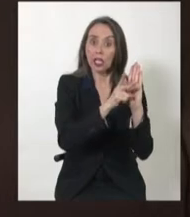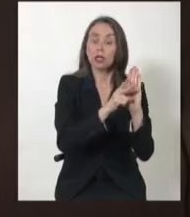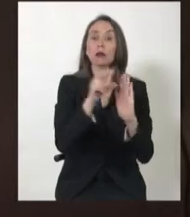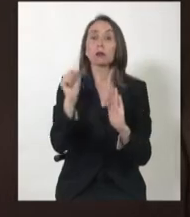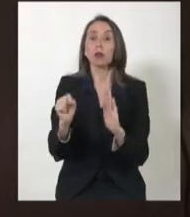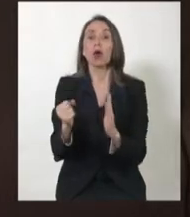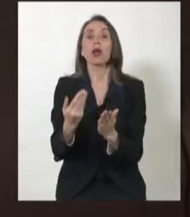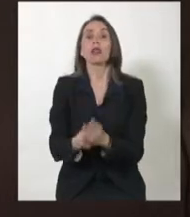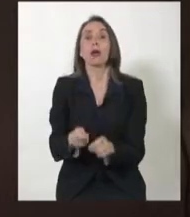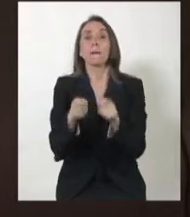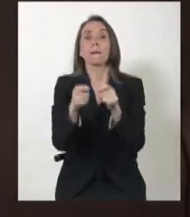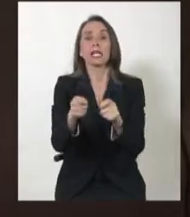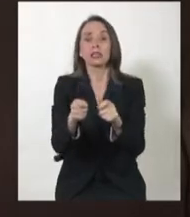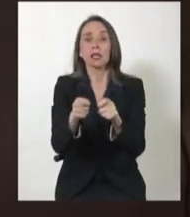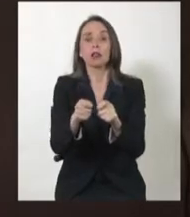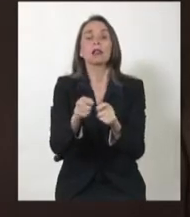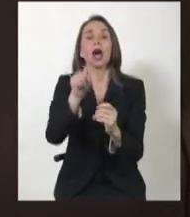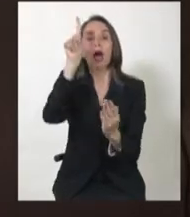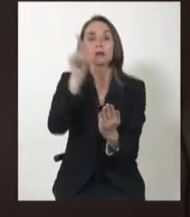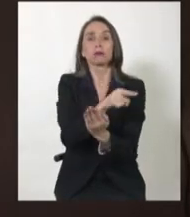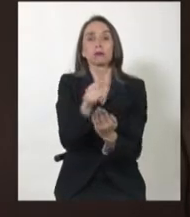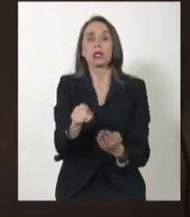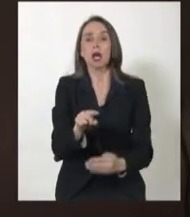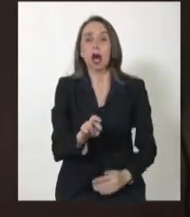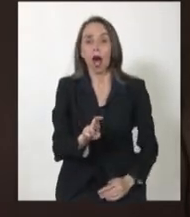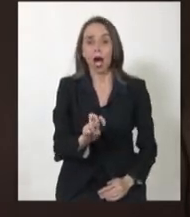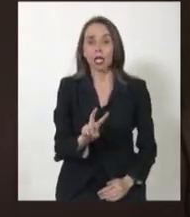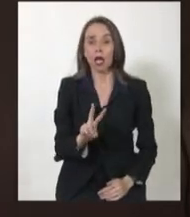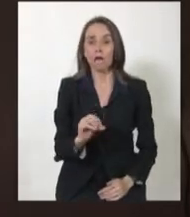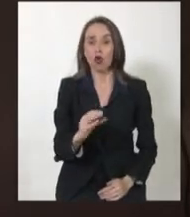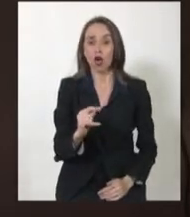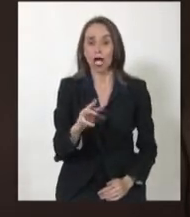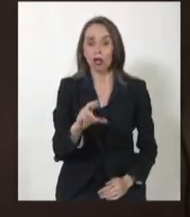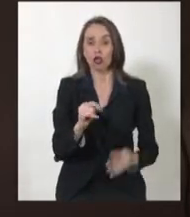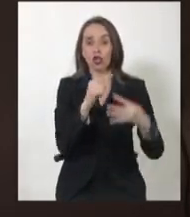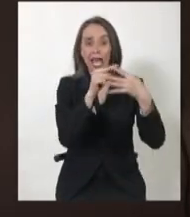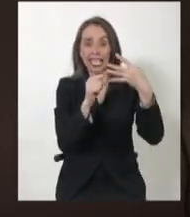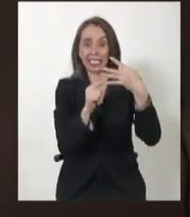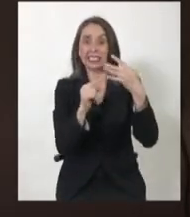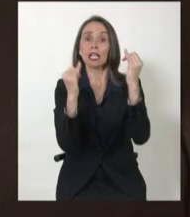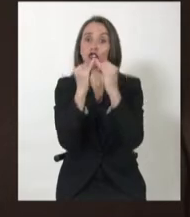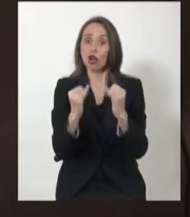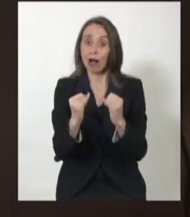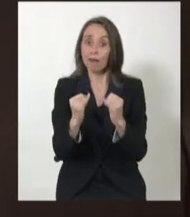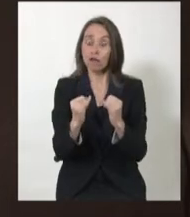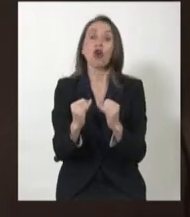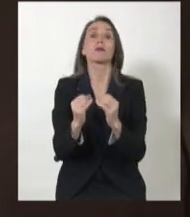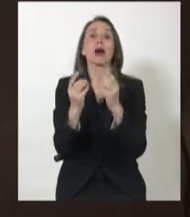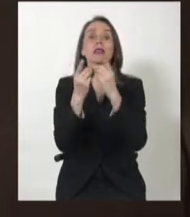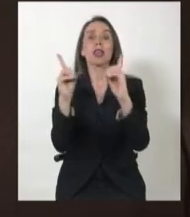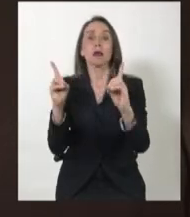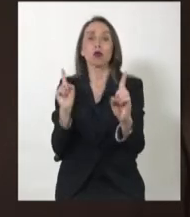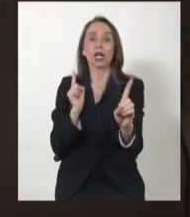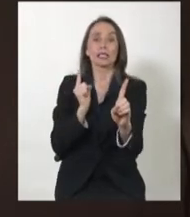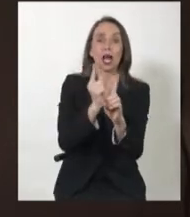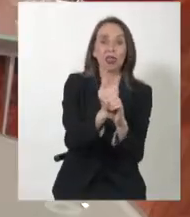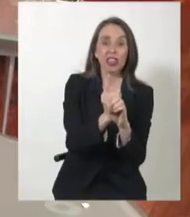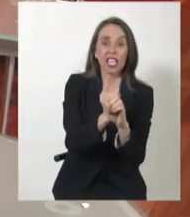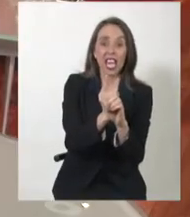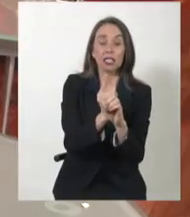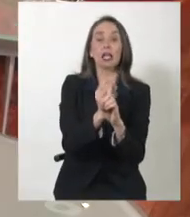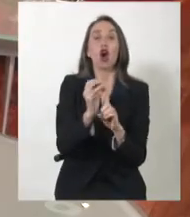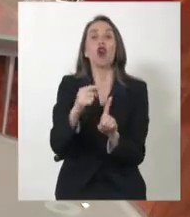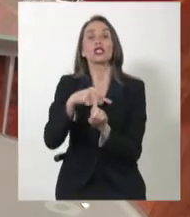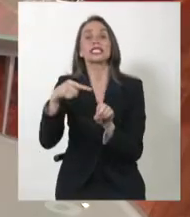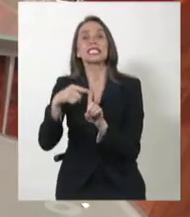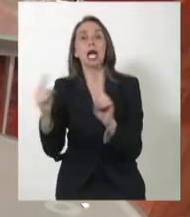revocatoria. Esos son los principales mecanismos de democracia directa o semidirecta que existen. No sé si otras